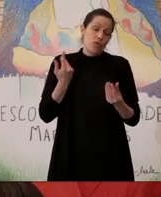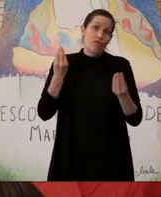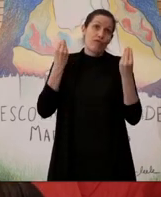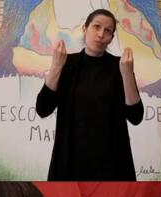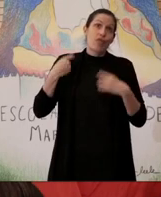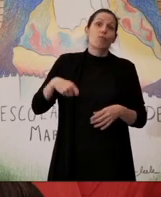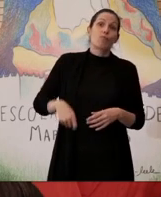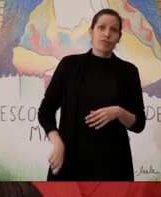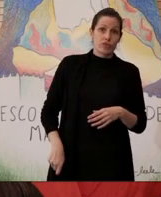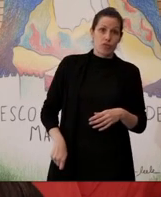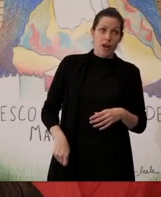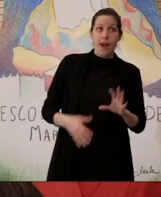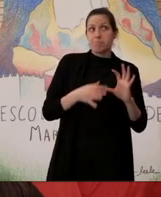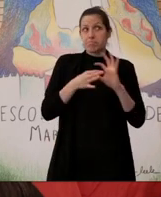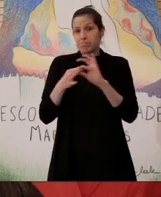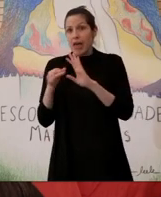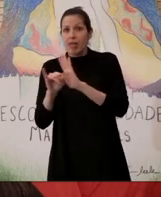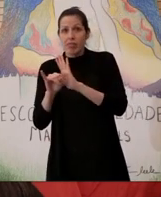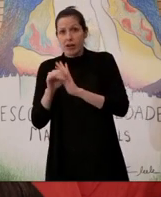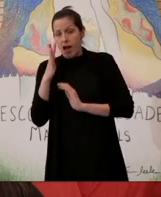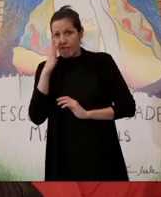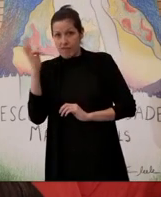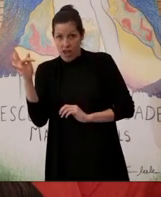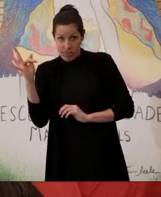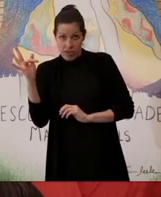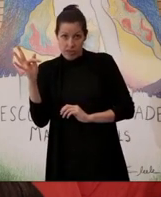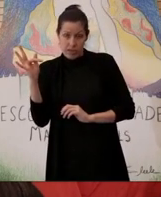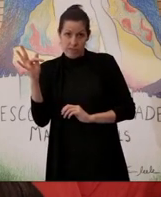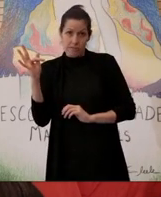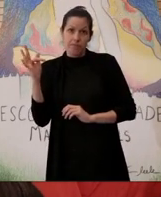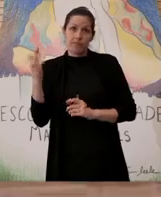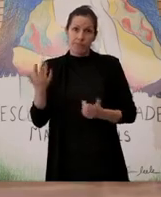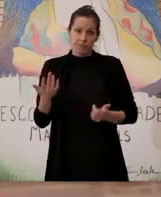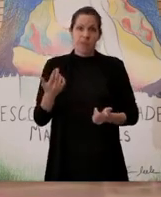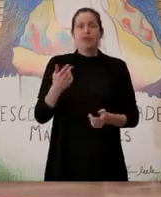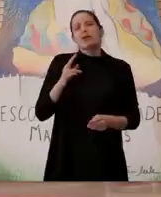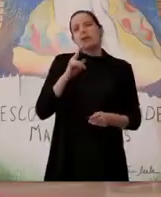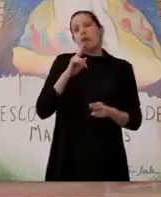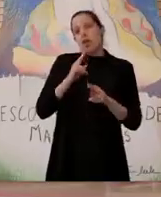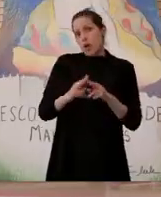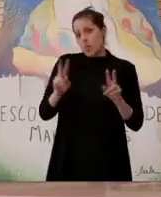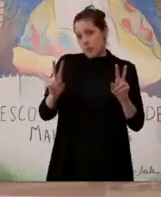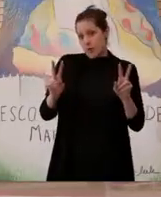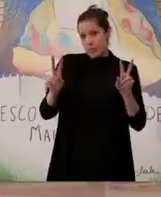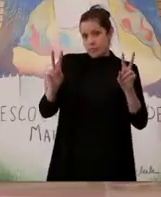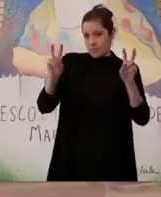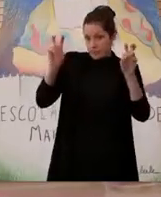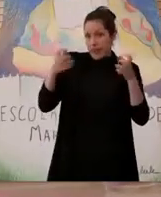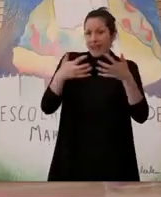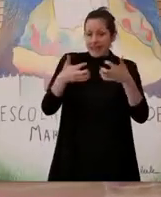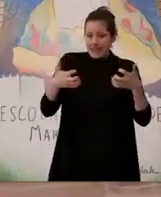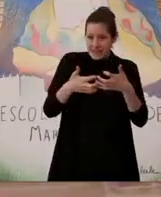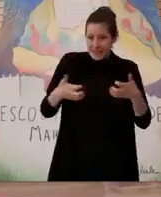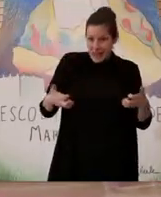está vinculada a Francia que es que se titula ciudadanas armemosnos y que recoge textos de terrornia de México